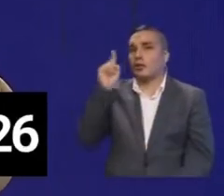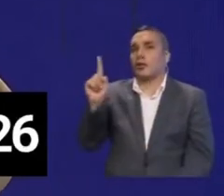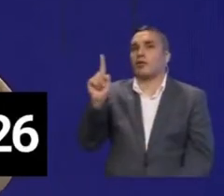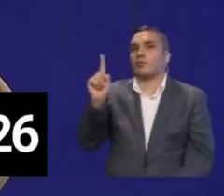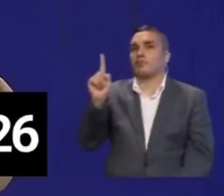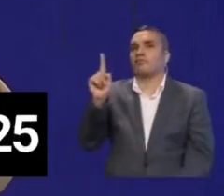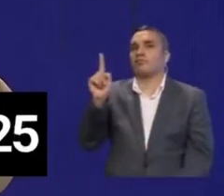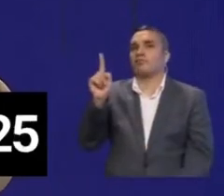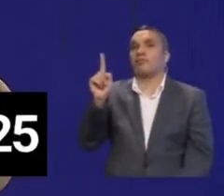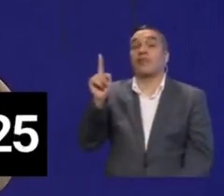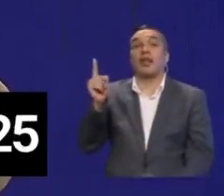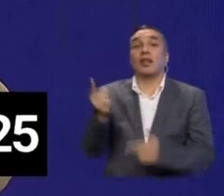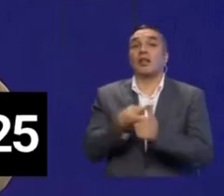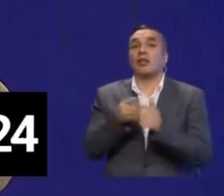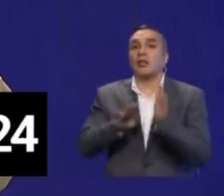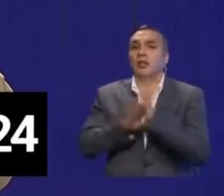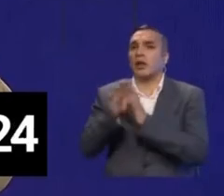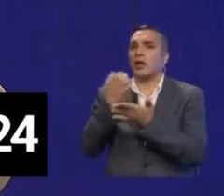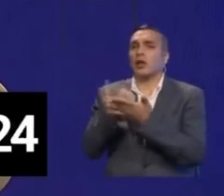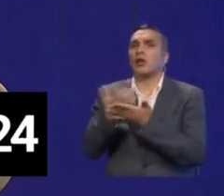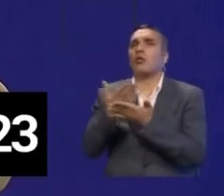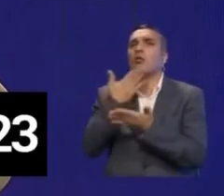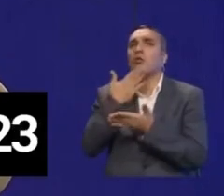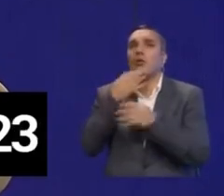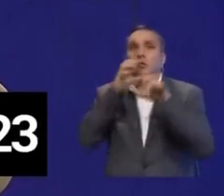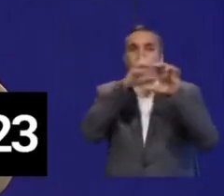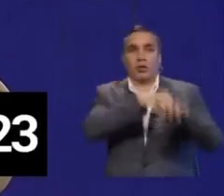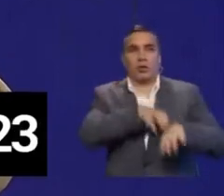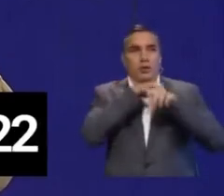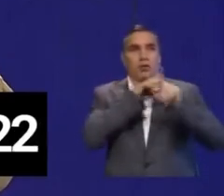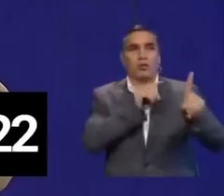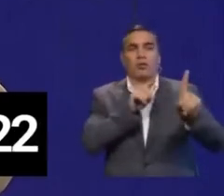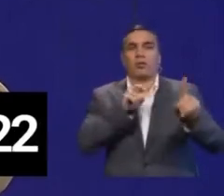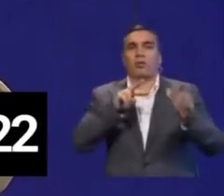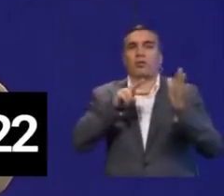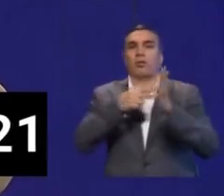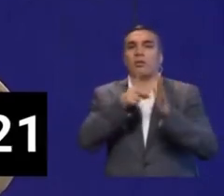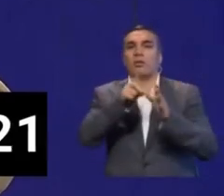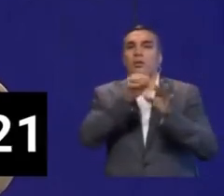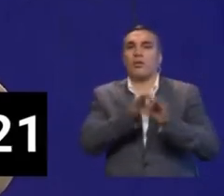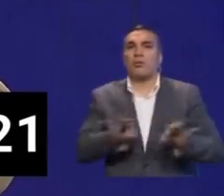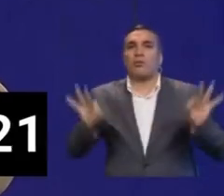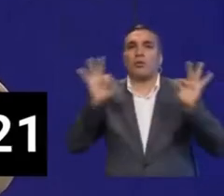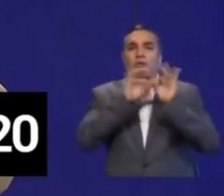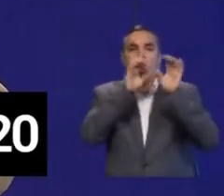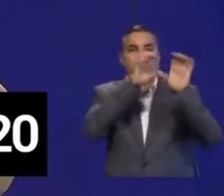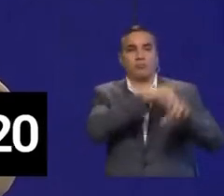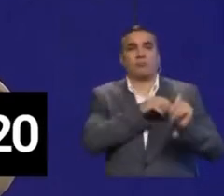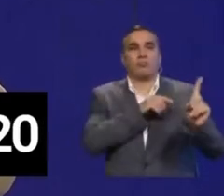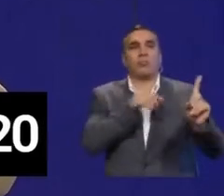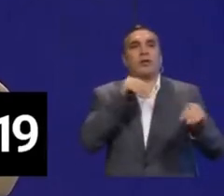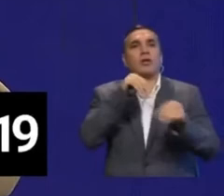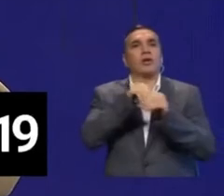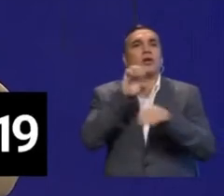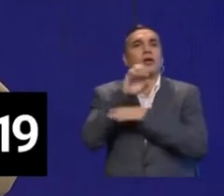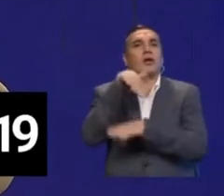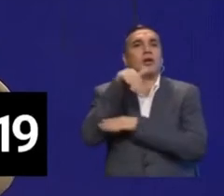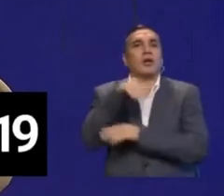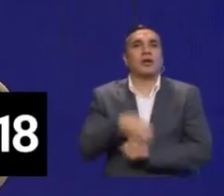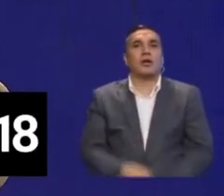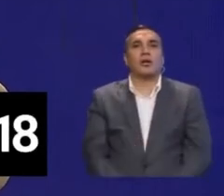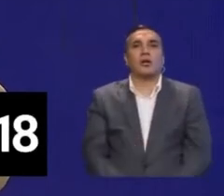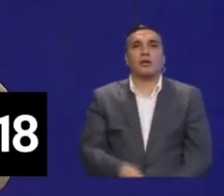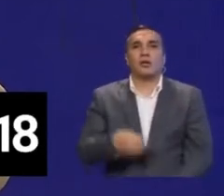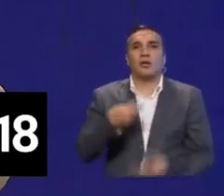a reactivar la economía basada en la agricultura, que será la fuente de riqueza más grande que tiene este país.